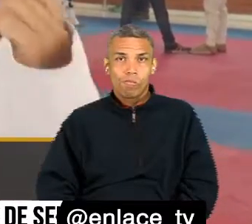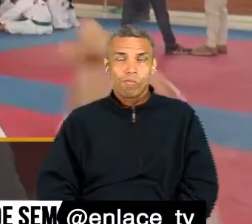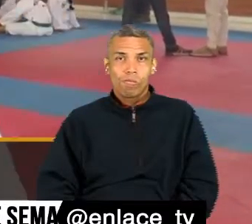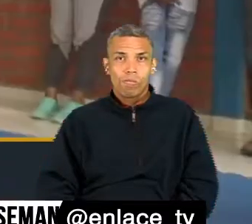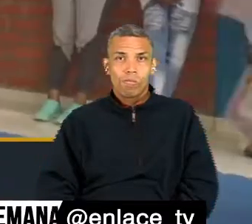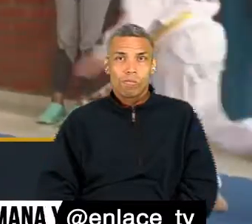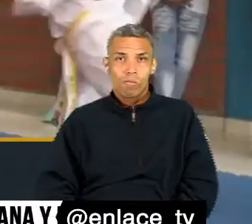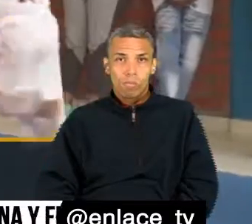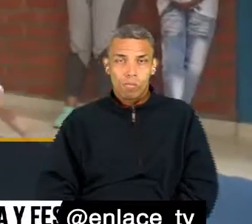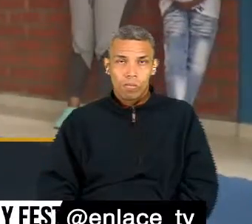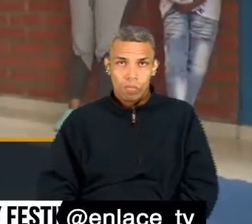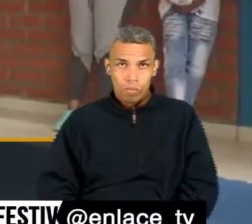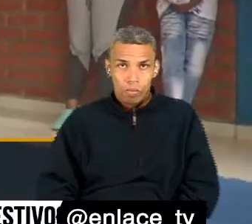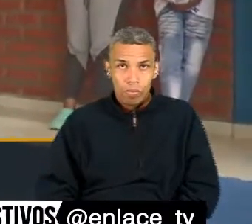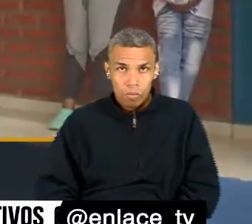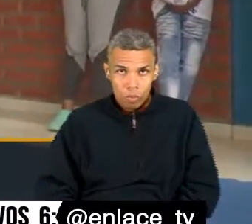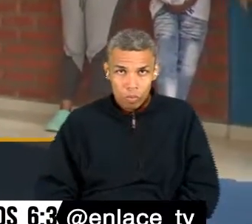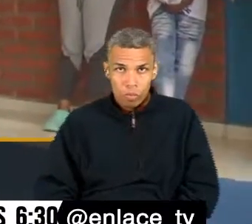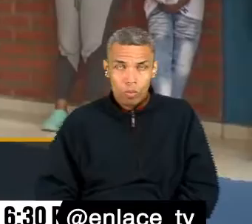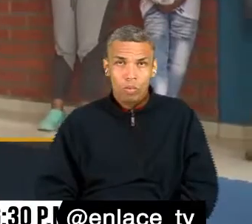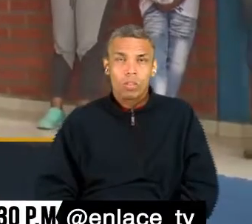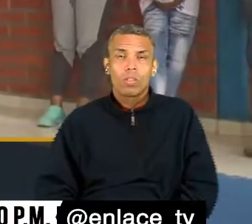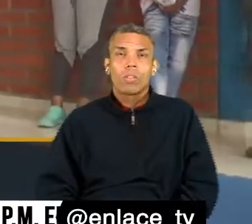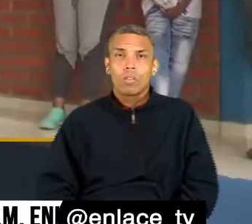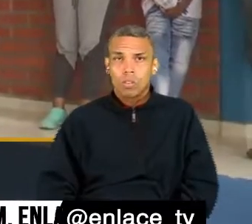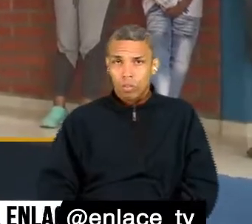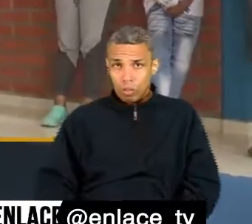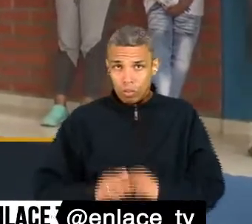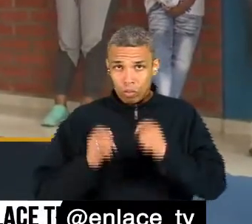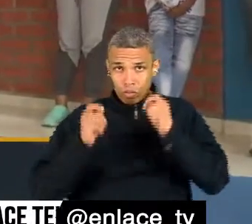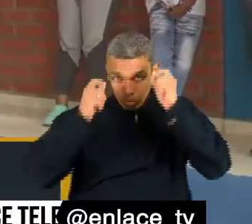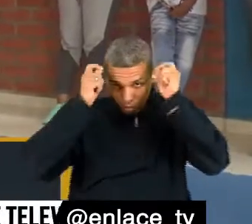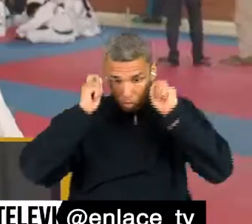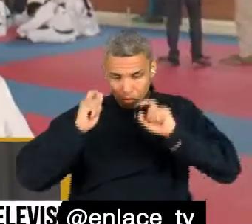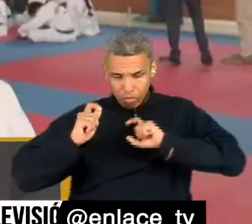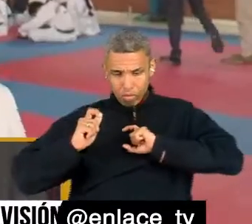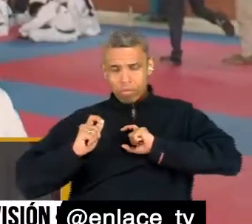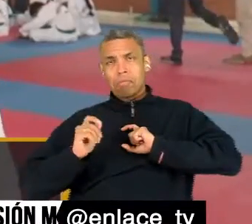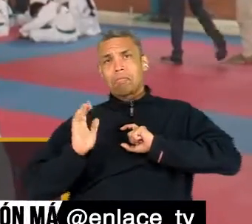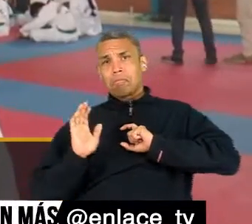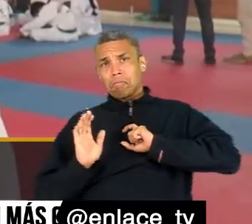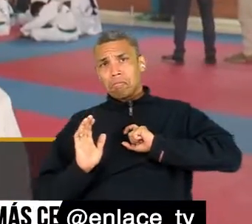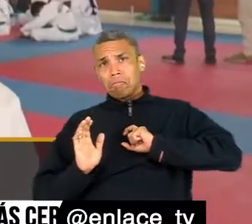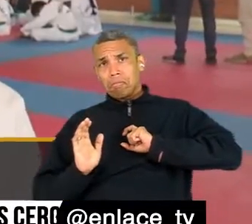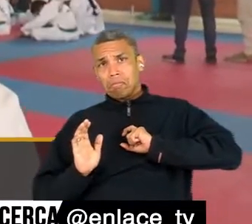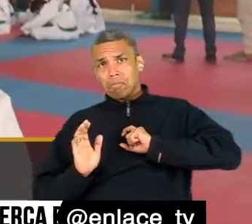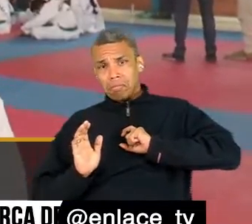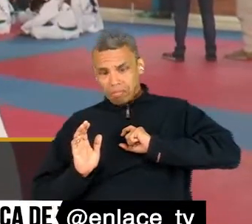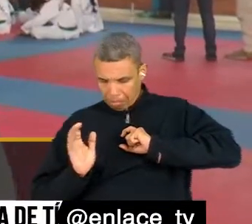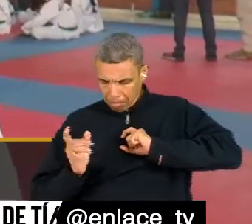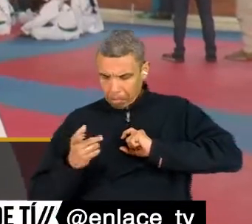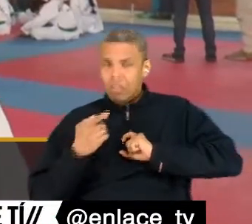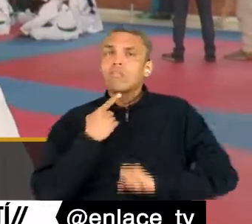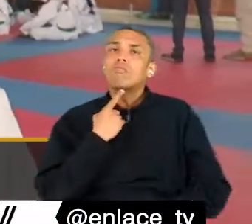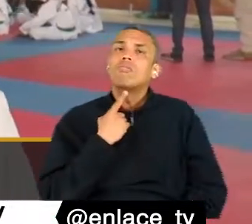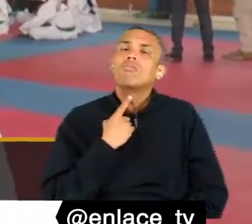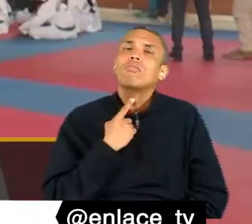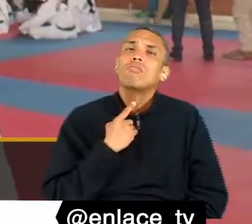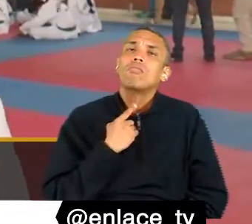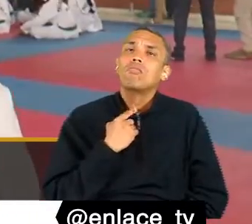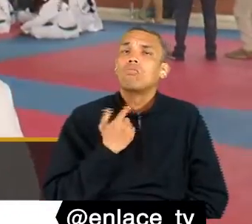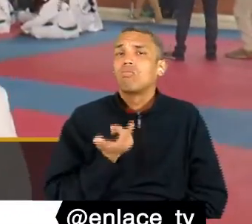sexta medalla y me ha encantado mucho taekwondo porque a mí me gusta